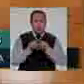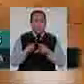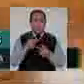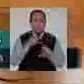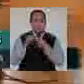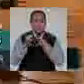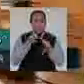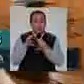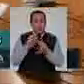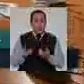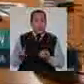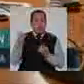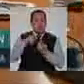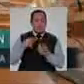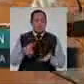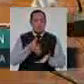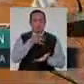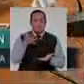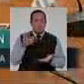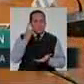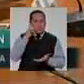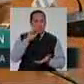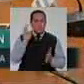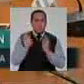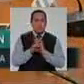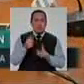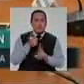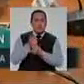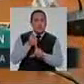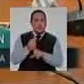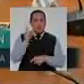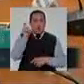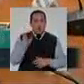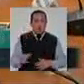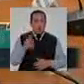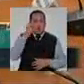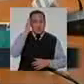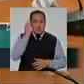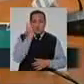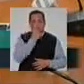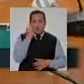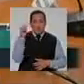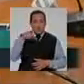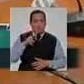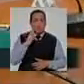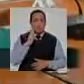aún no se decide la presencia del propio López Meneses para este viernes.